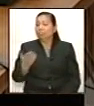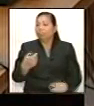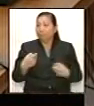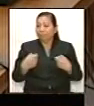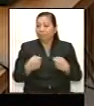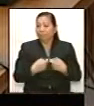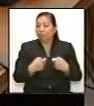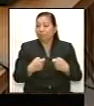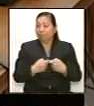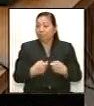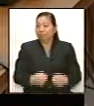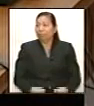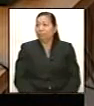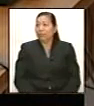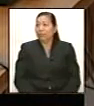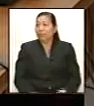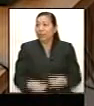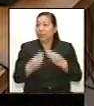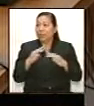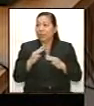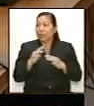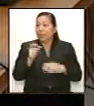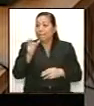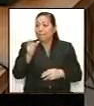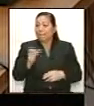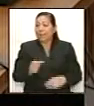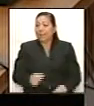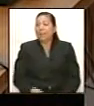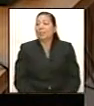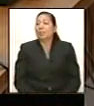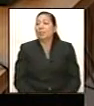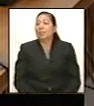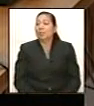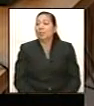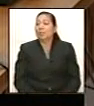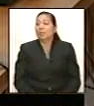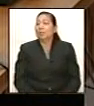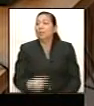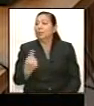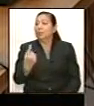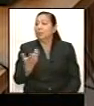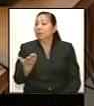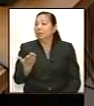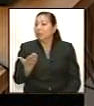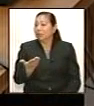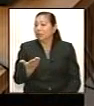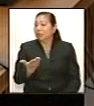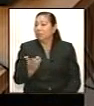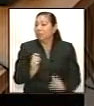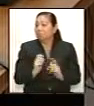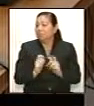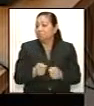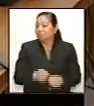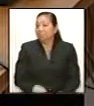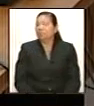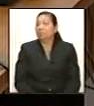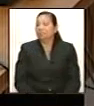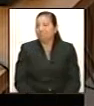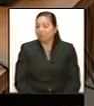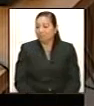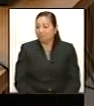correos, mensajes a mi correo personal, en donde en primer lugar se me ofrece